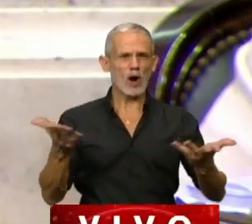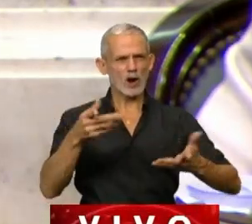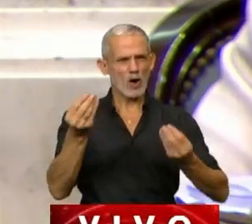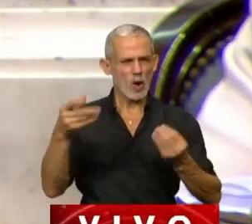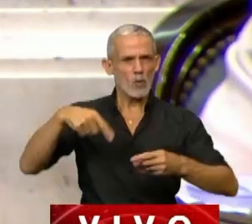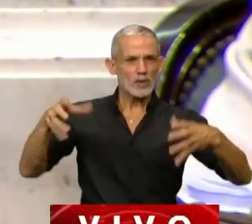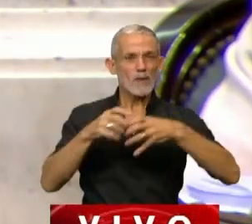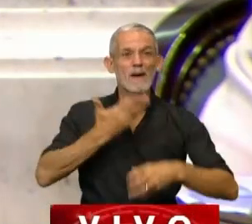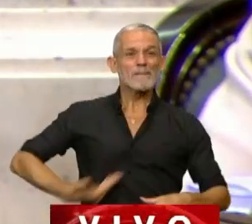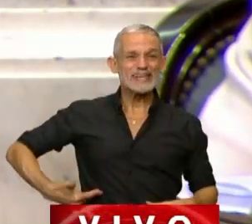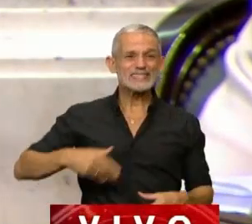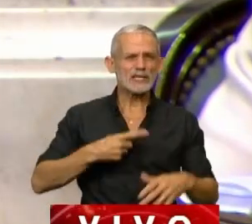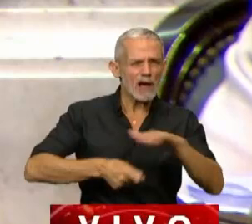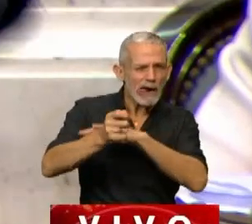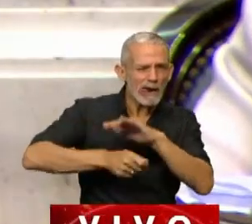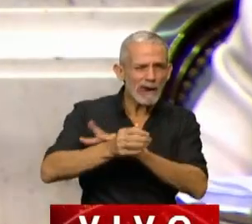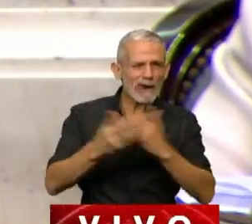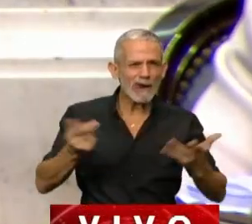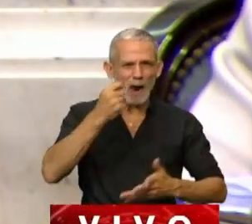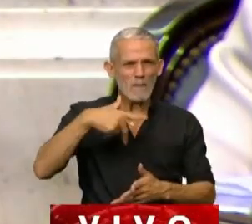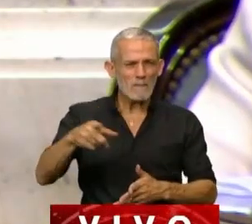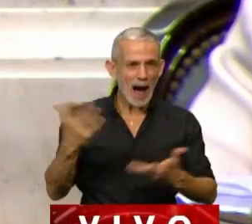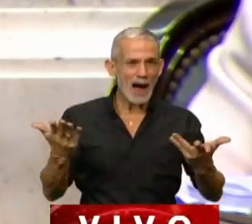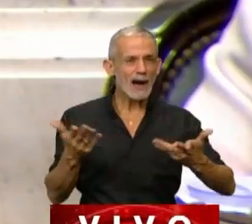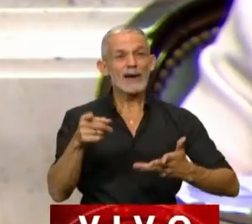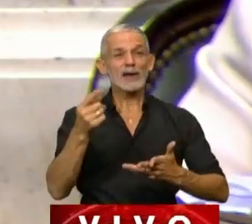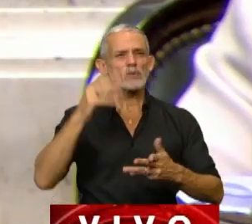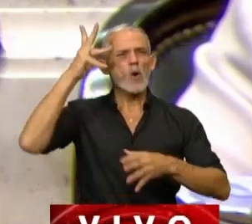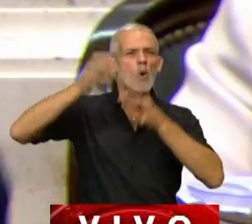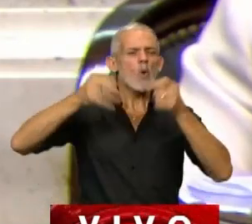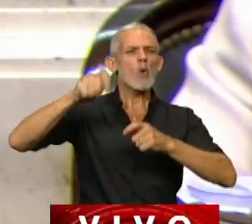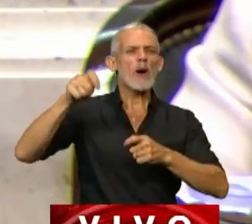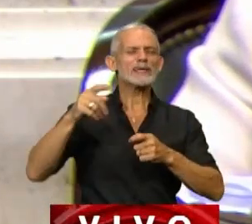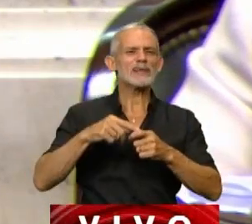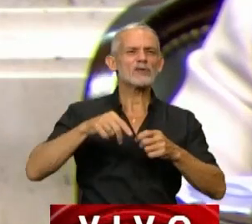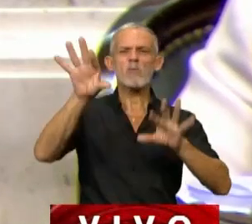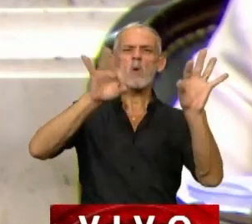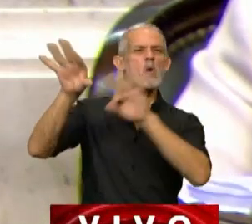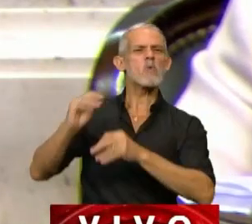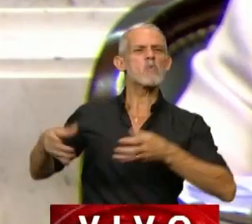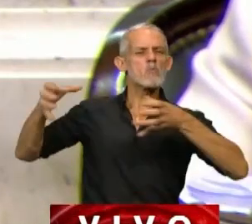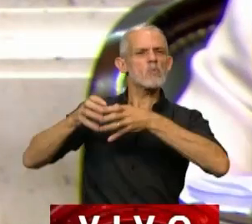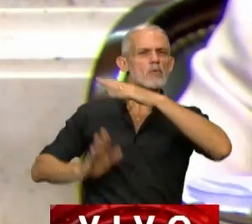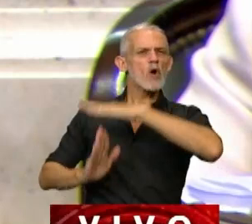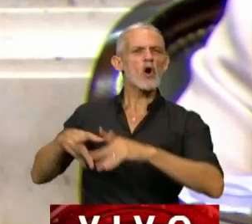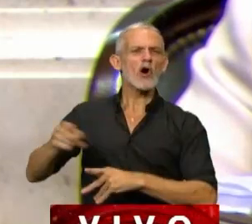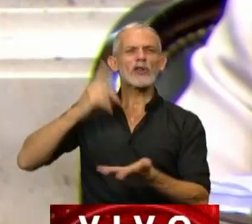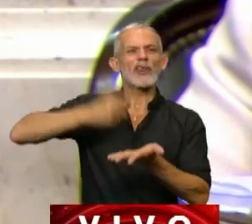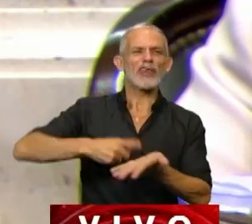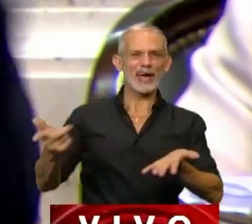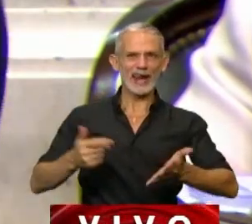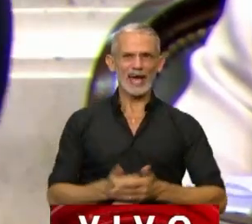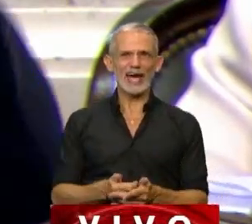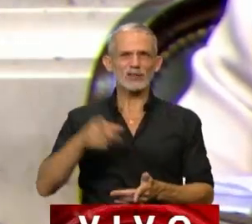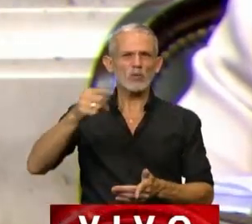lo único que falta, con un presidente contrabandista poniendo a jueces de la Corte Suprema de Justicia por decreto.